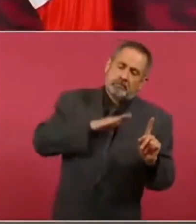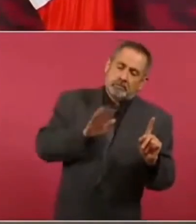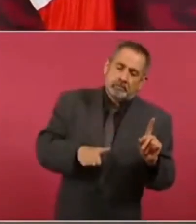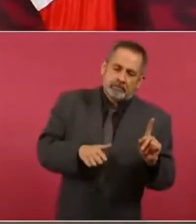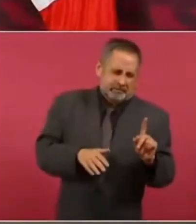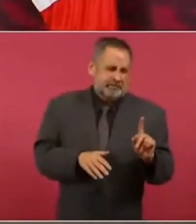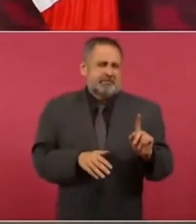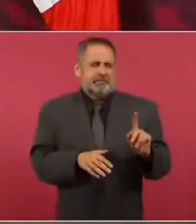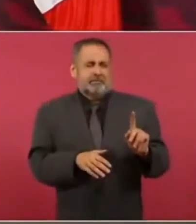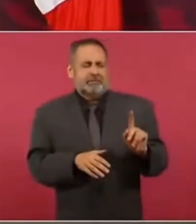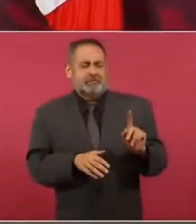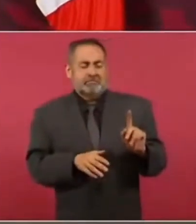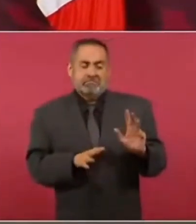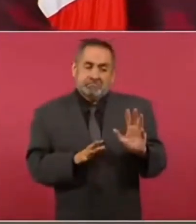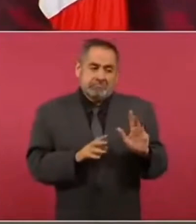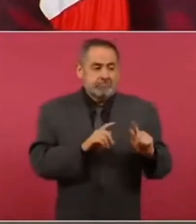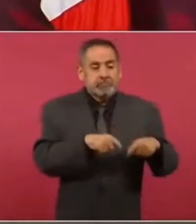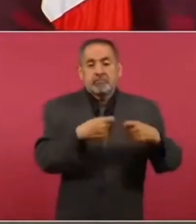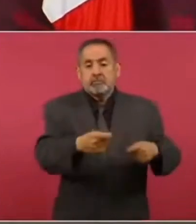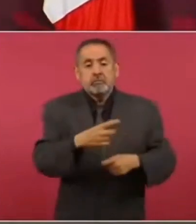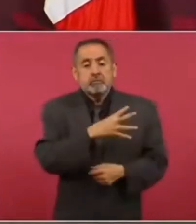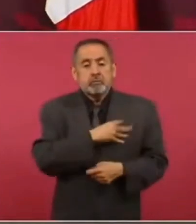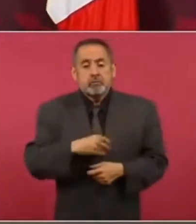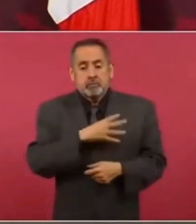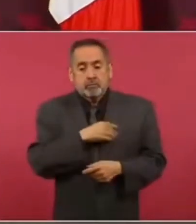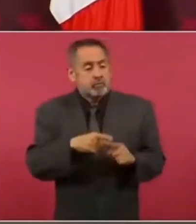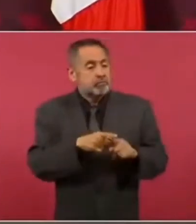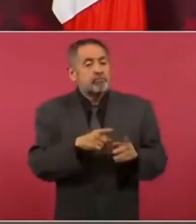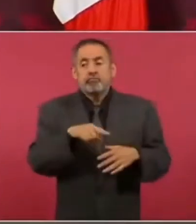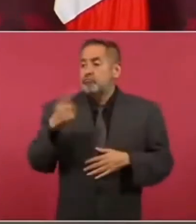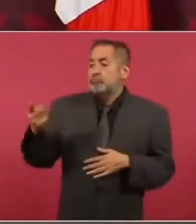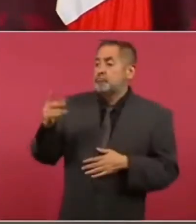Quedó su hijo, fue presionado por Fox